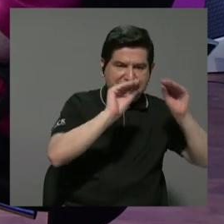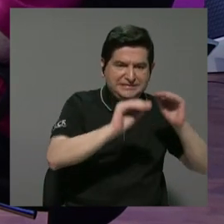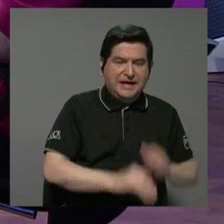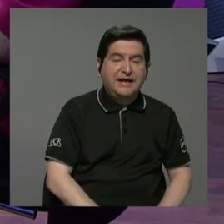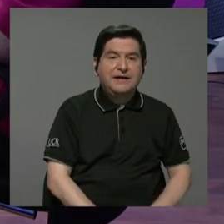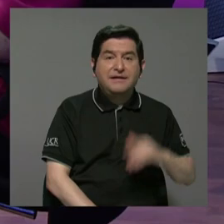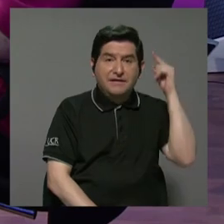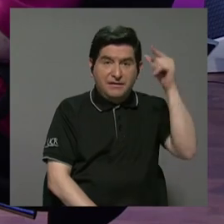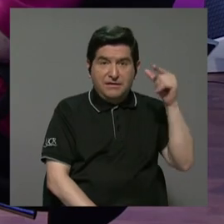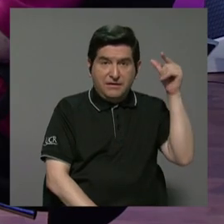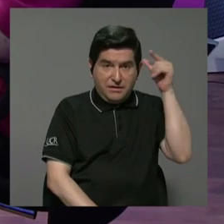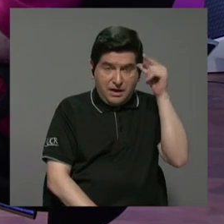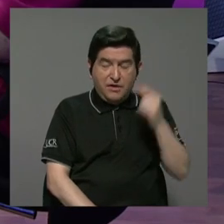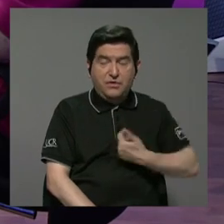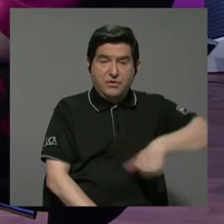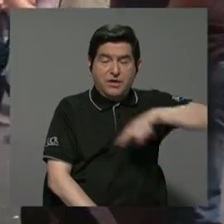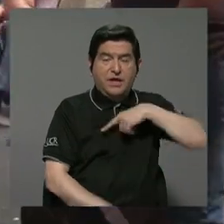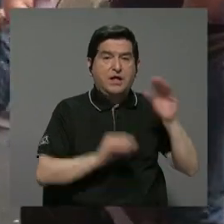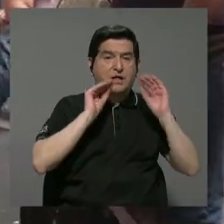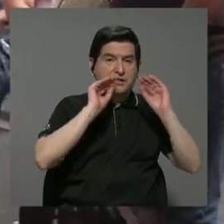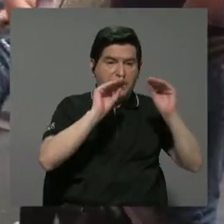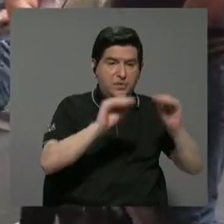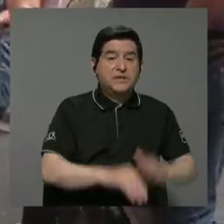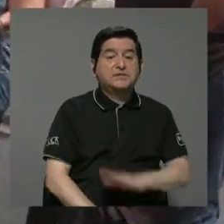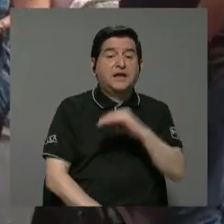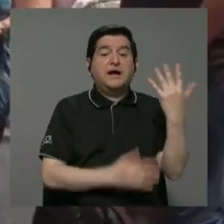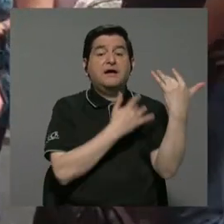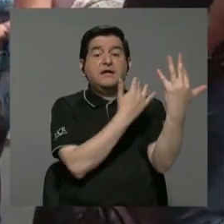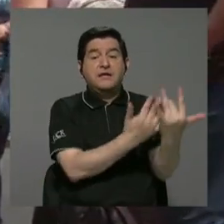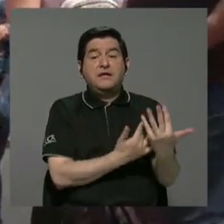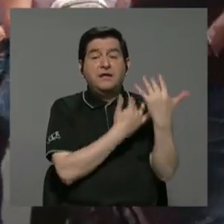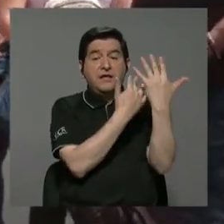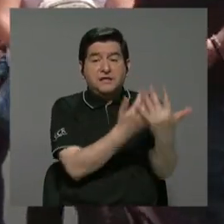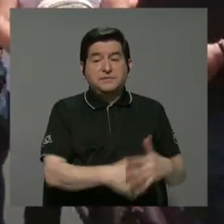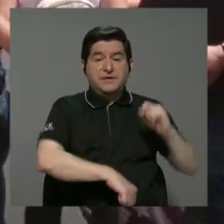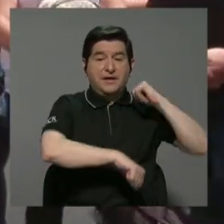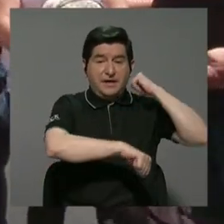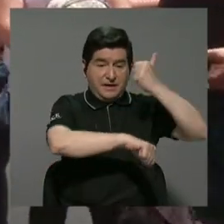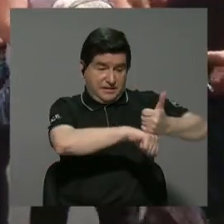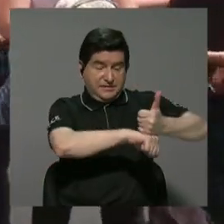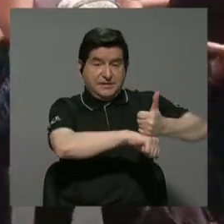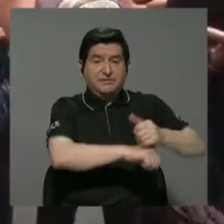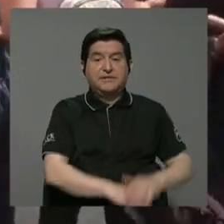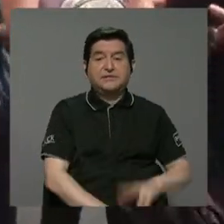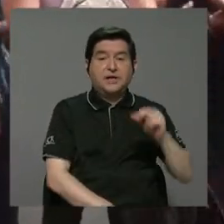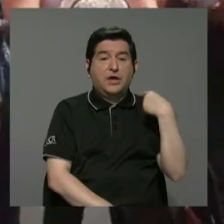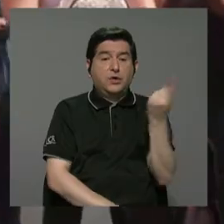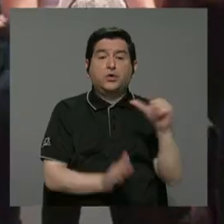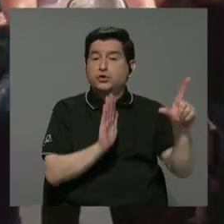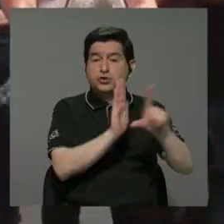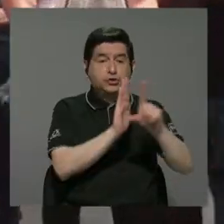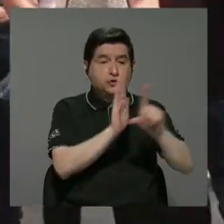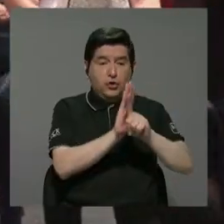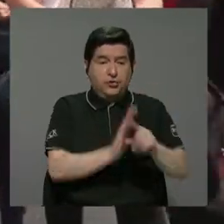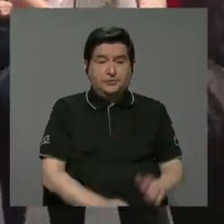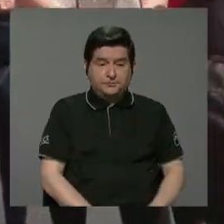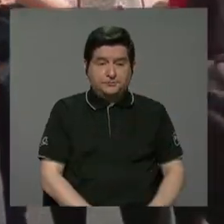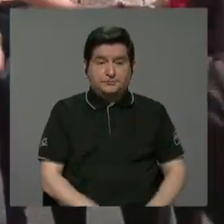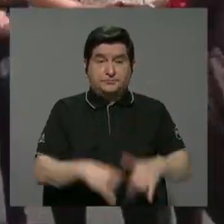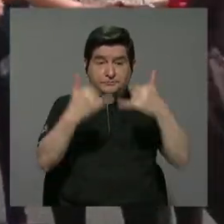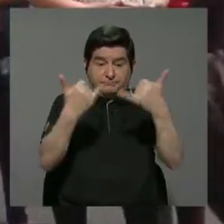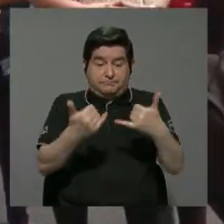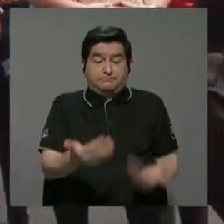la lógica de nuestra educación y lo que se esperaba, ¿verdad?, cuando se creó no solo la ley, sino cuando se estaba,